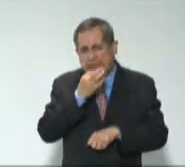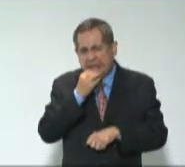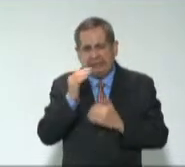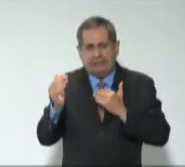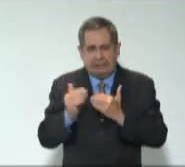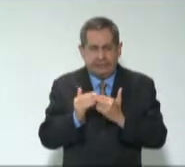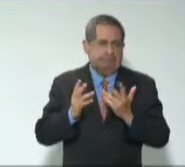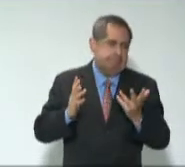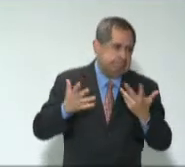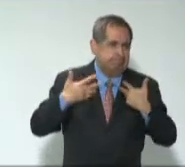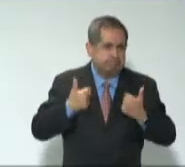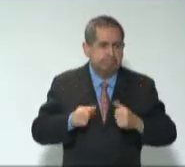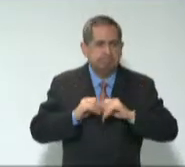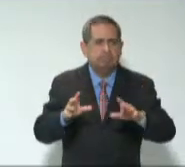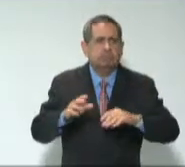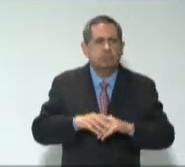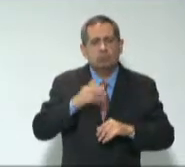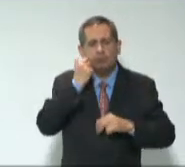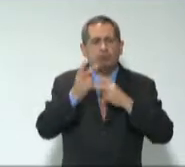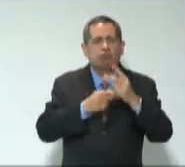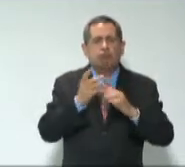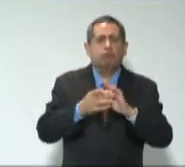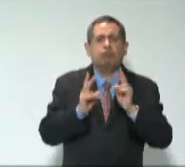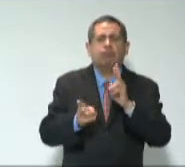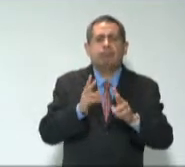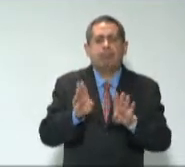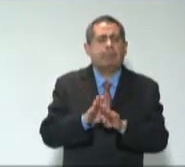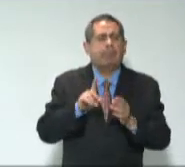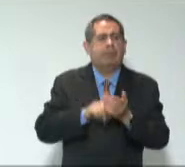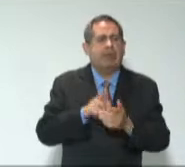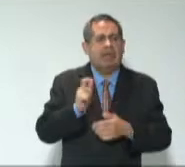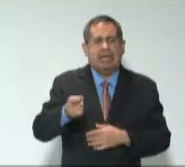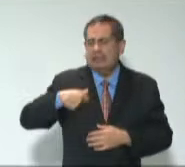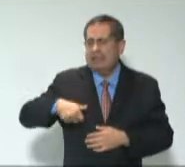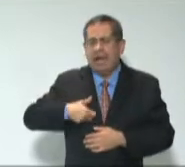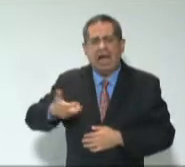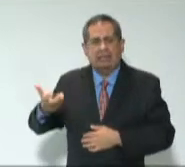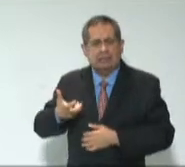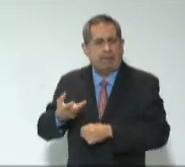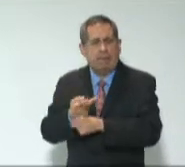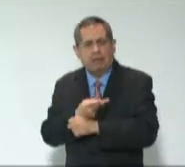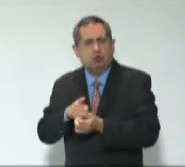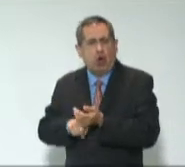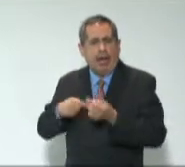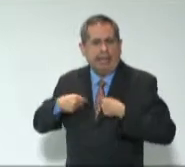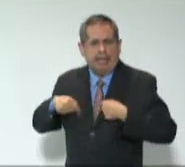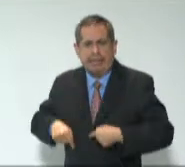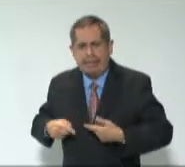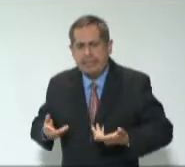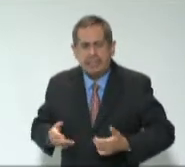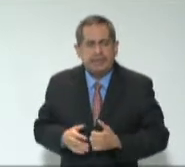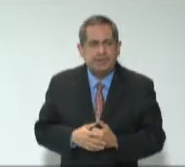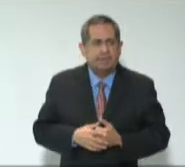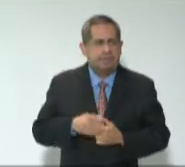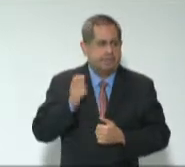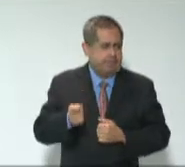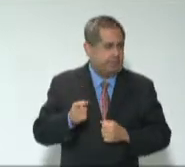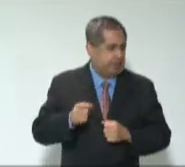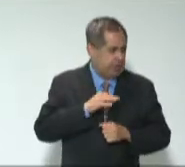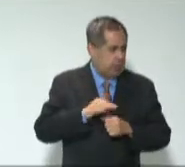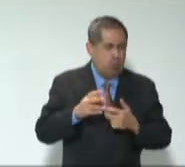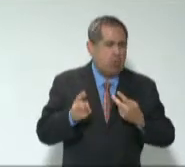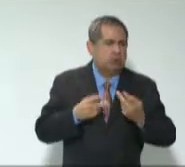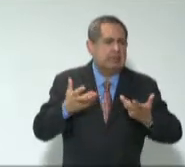bueno entiendo por los invitados yo lo que quiero platicar con ustedes es qué es lo que hemos hecho o ha pasado y este y qué es lo que